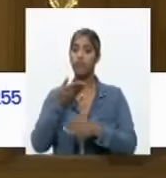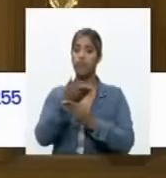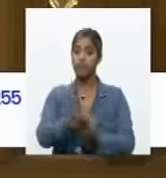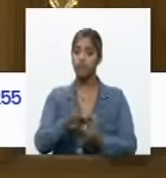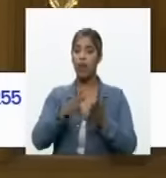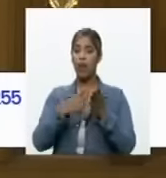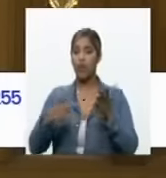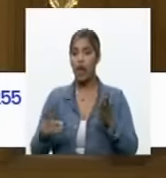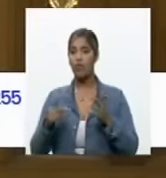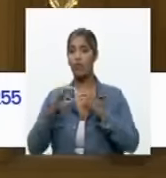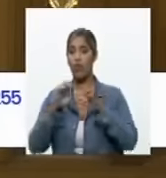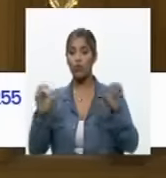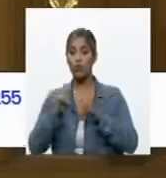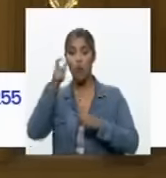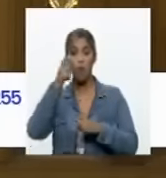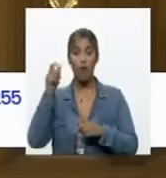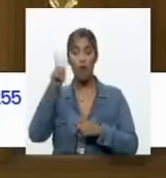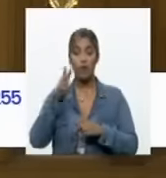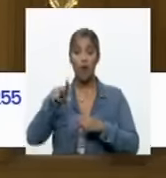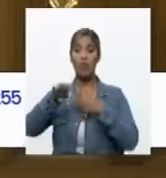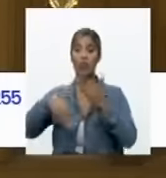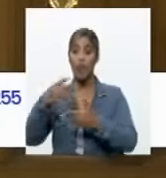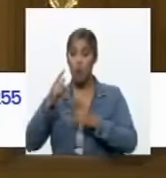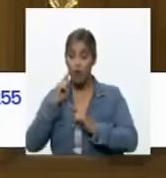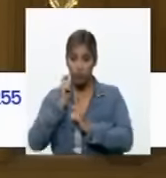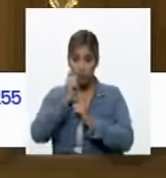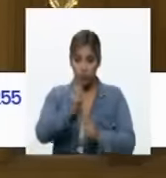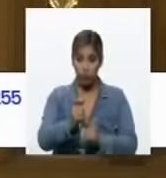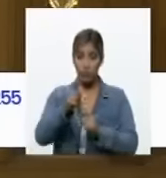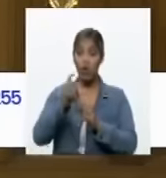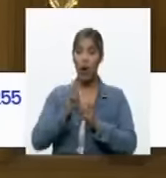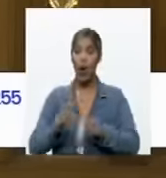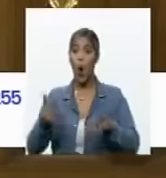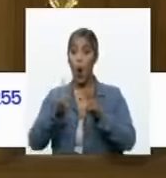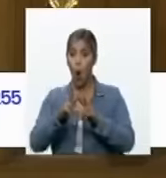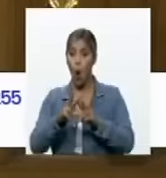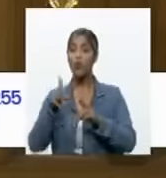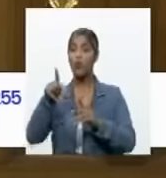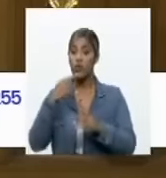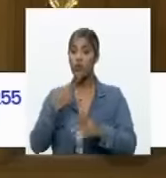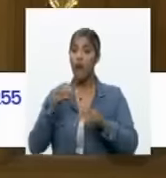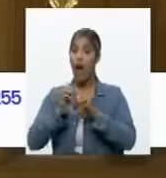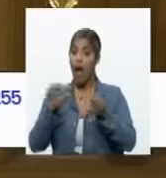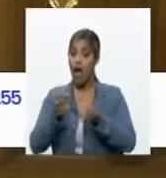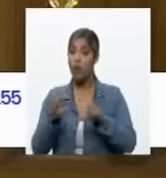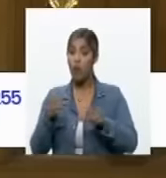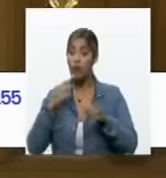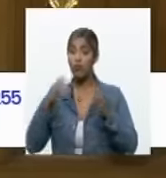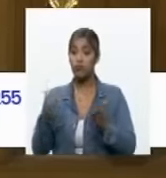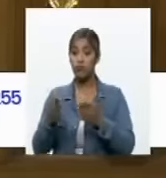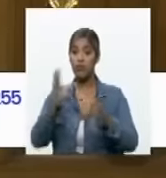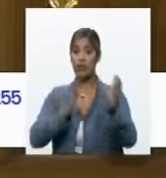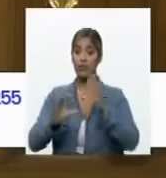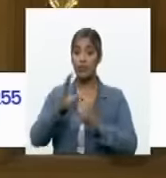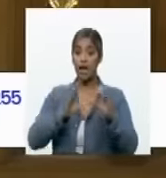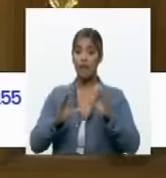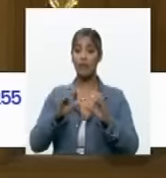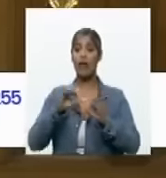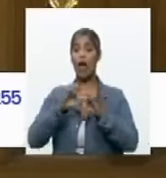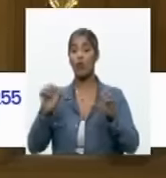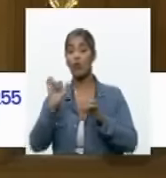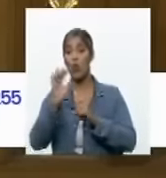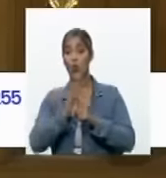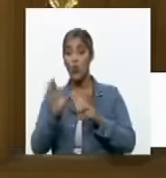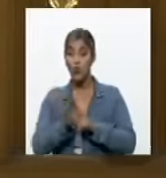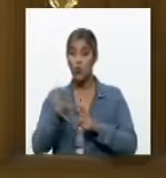venezolano, obteniendo posteriormente el reconocimiento por parte de la Organización de las Naciones Unidas para la Educación, la Ciencia y la Cultura, al